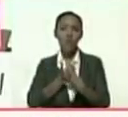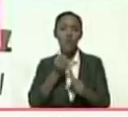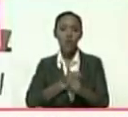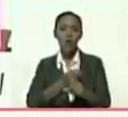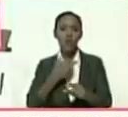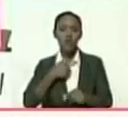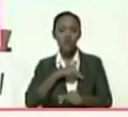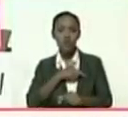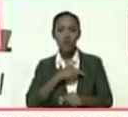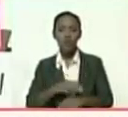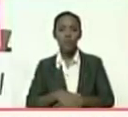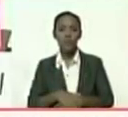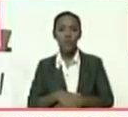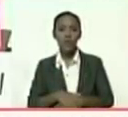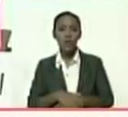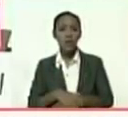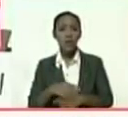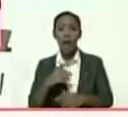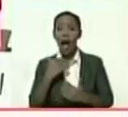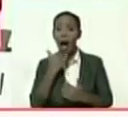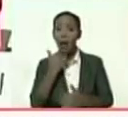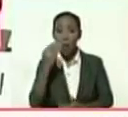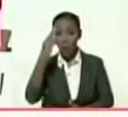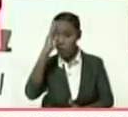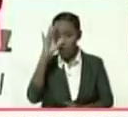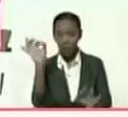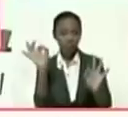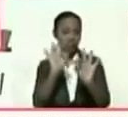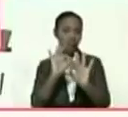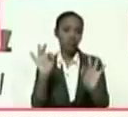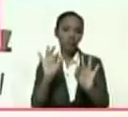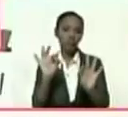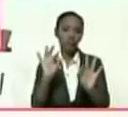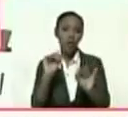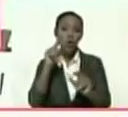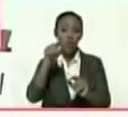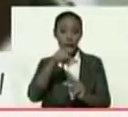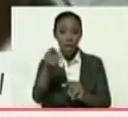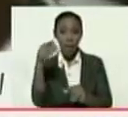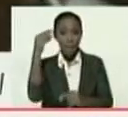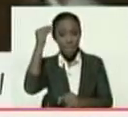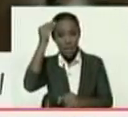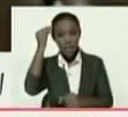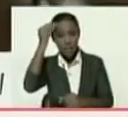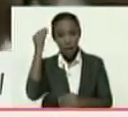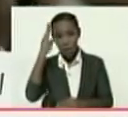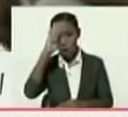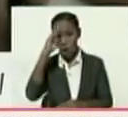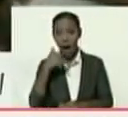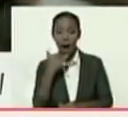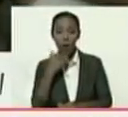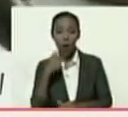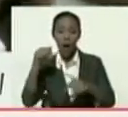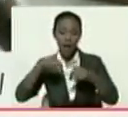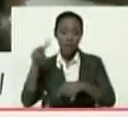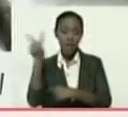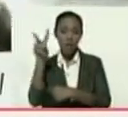Vamos a luchar. No tengan dudas. Ni se les ocurra pensar que aquí en Venezuela van a poder